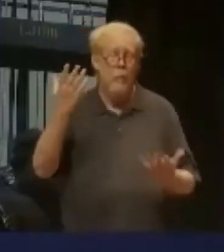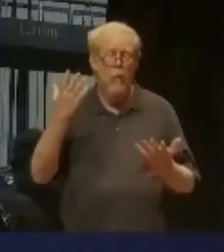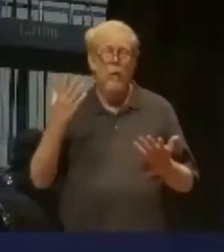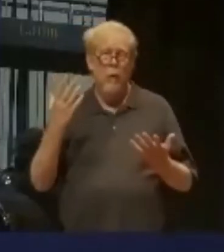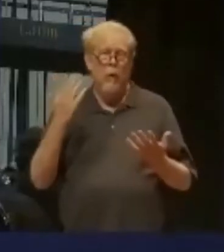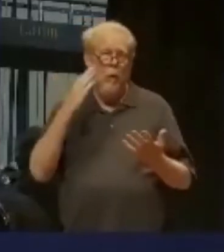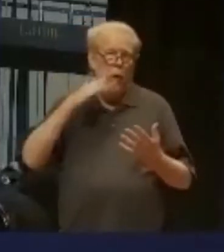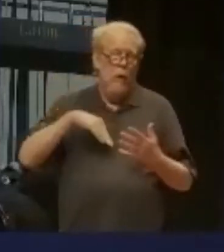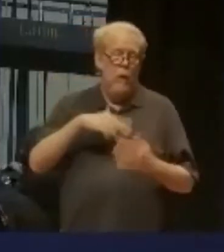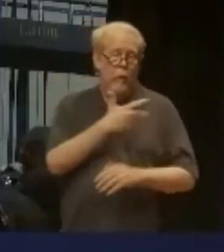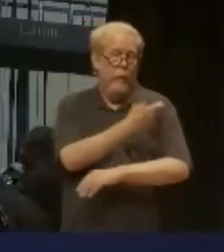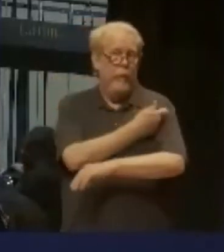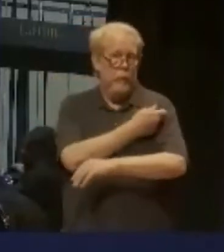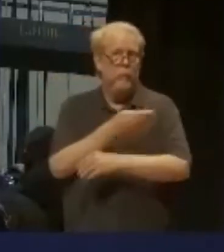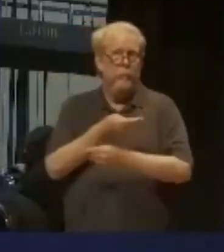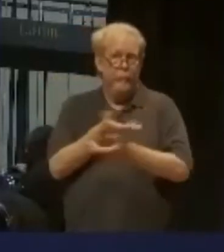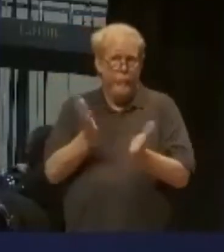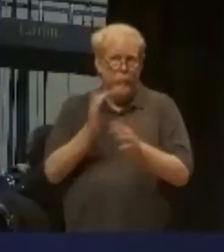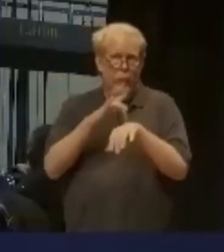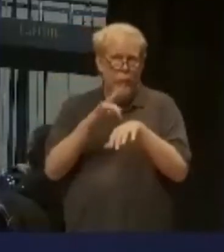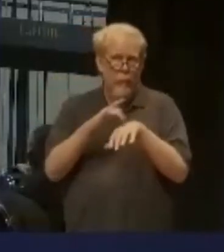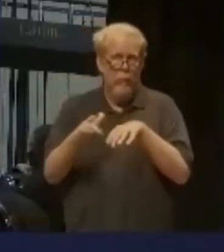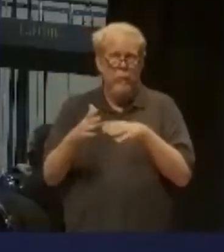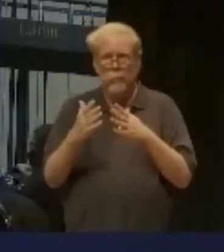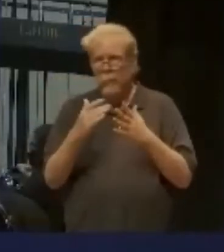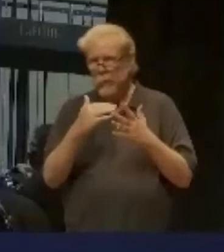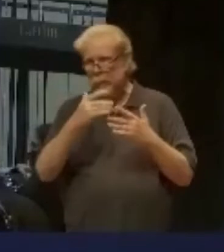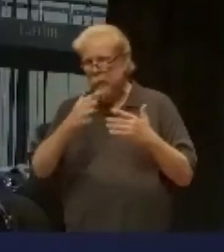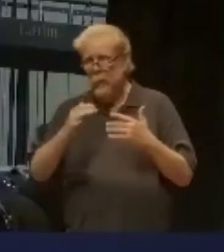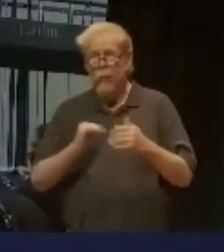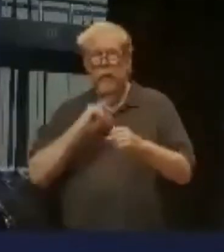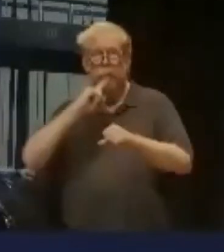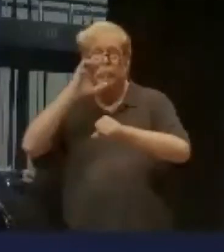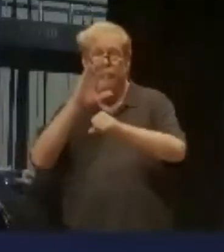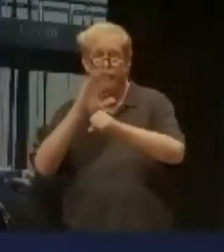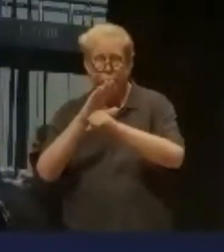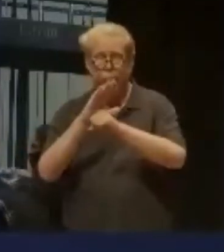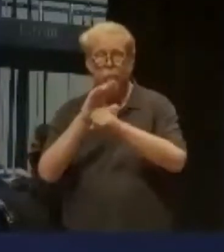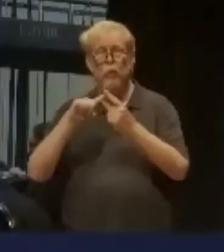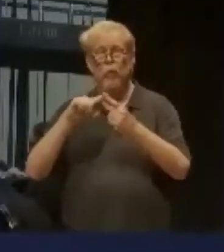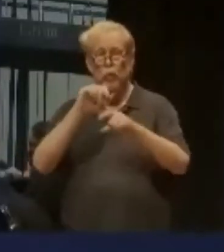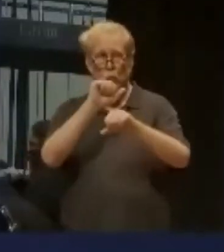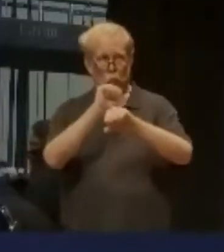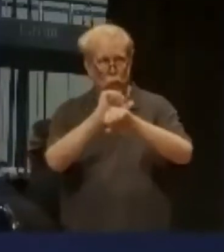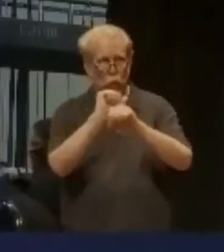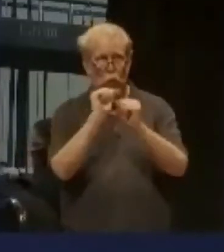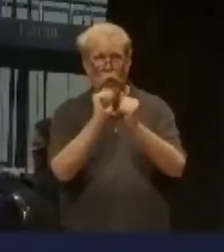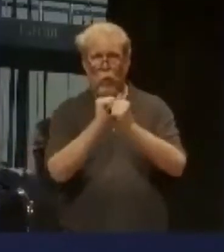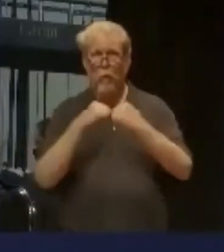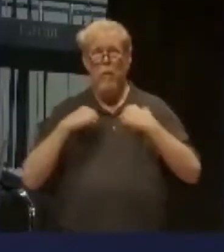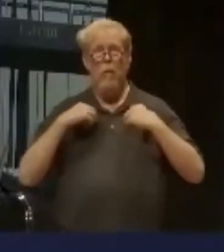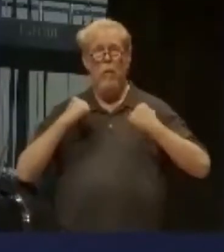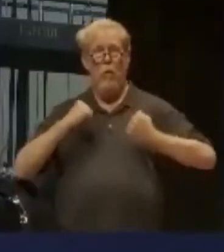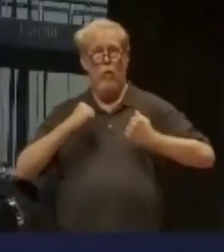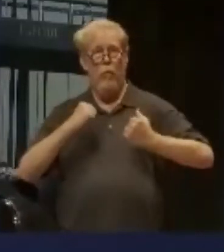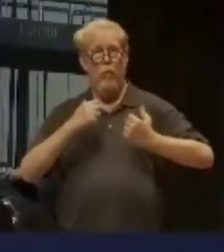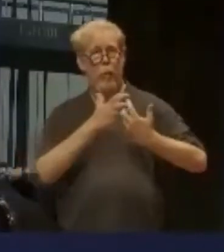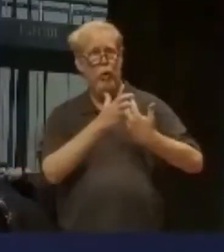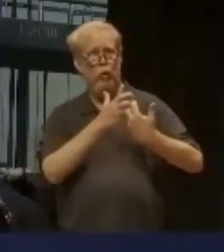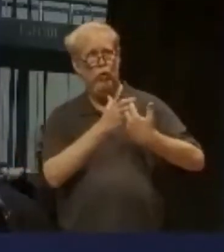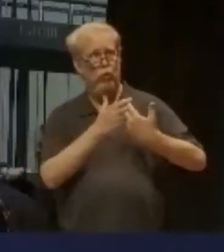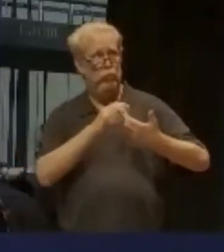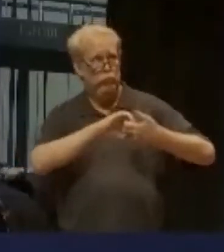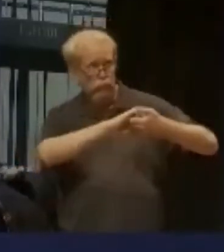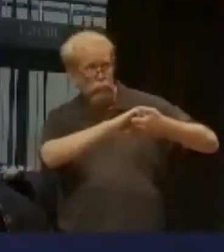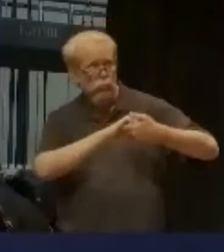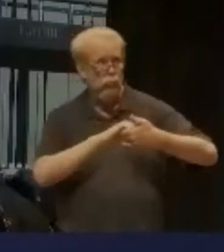al final del año o incluso el próximo año. Todavía no van a haber vacunas disponibles exactamente para todos, pero hay que trabajar con nuestros socios para